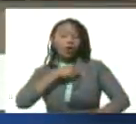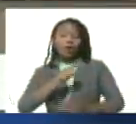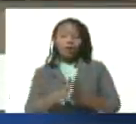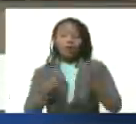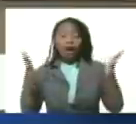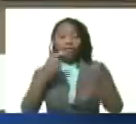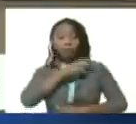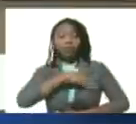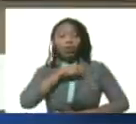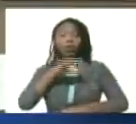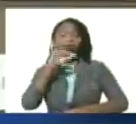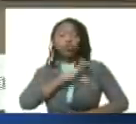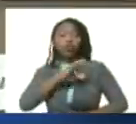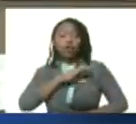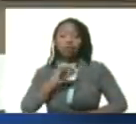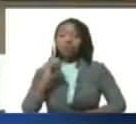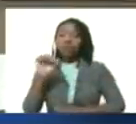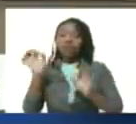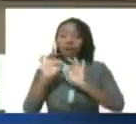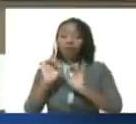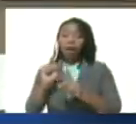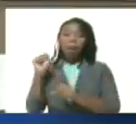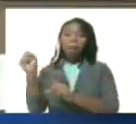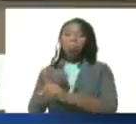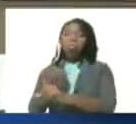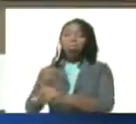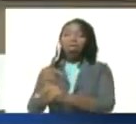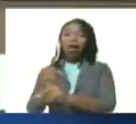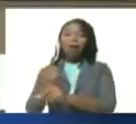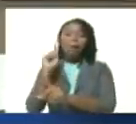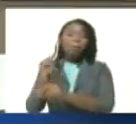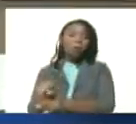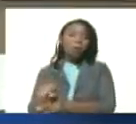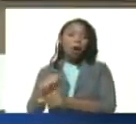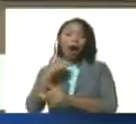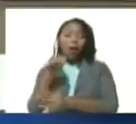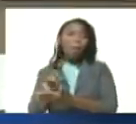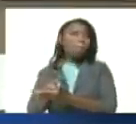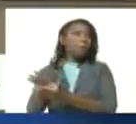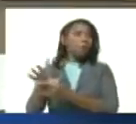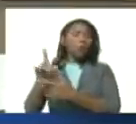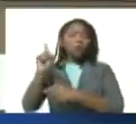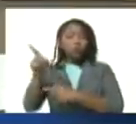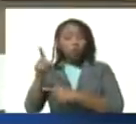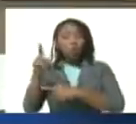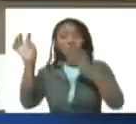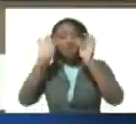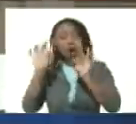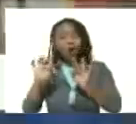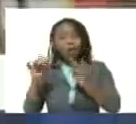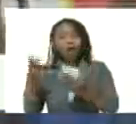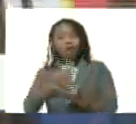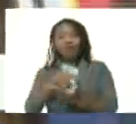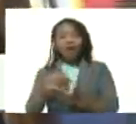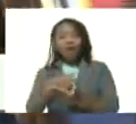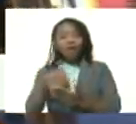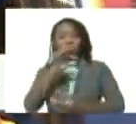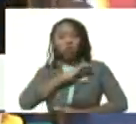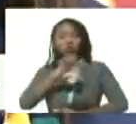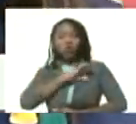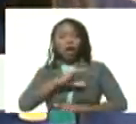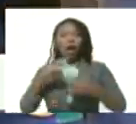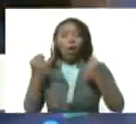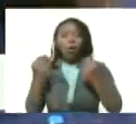misiones sociales, sin ningún tipo de discriminación o de exclusión en base a sus vulnerabilidades